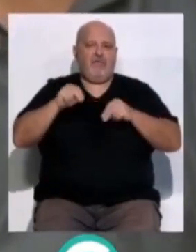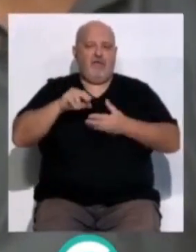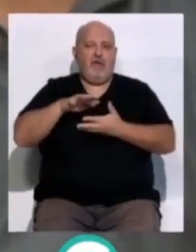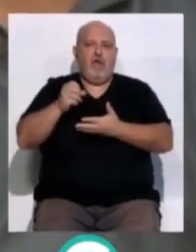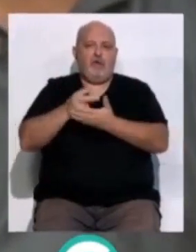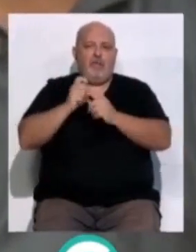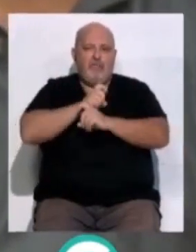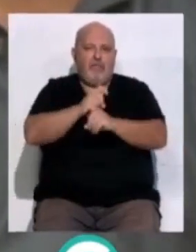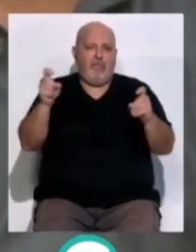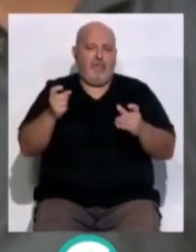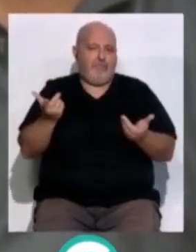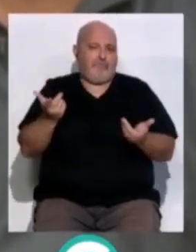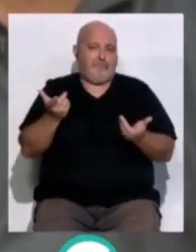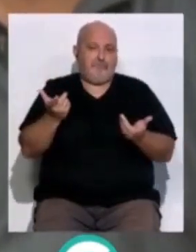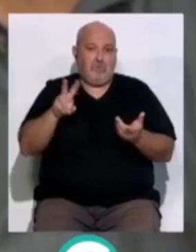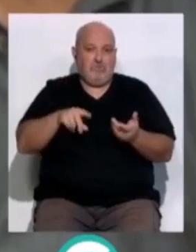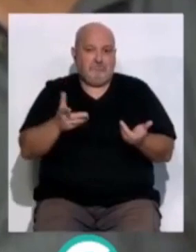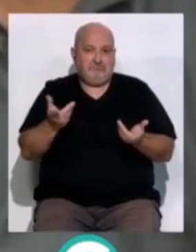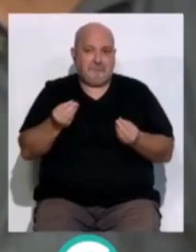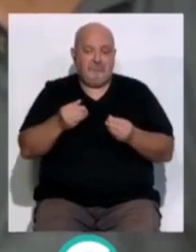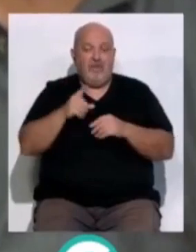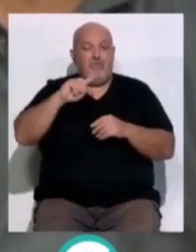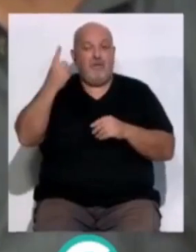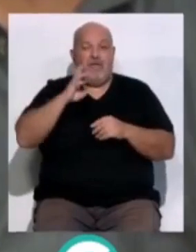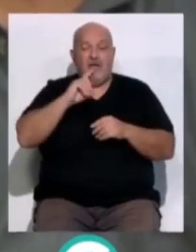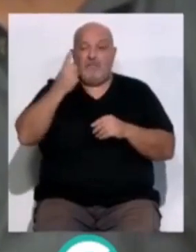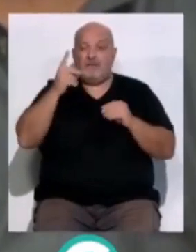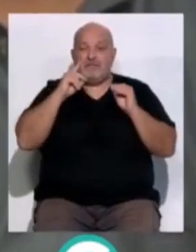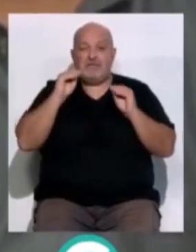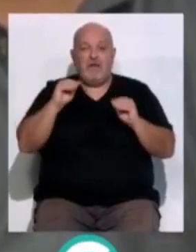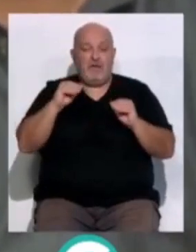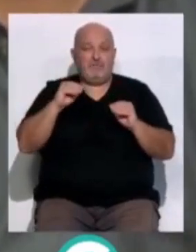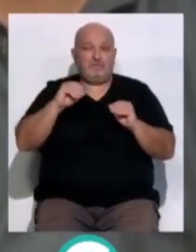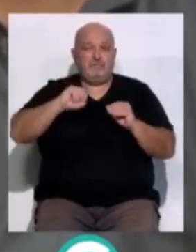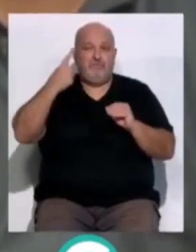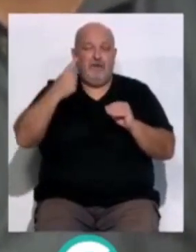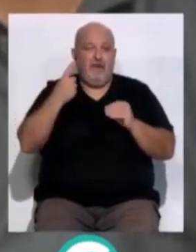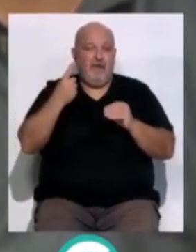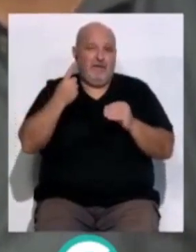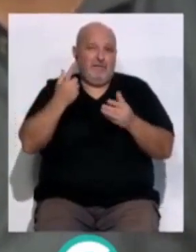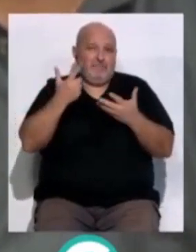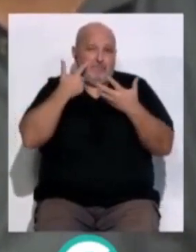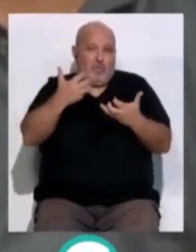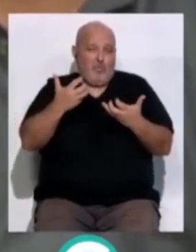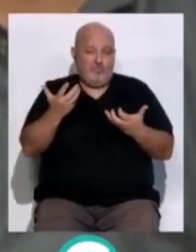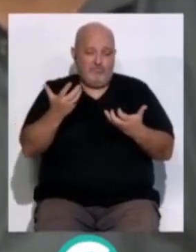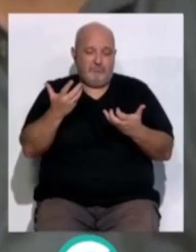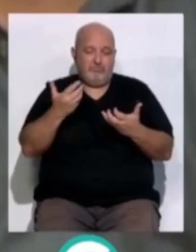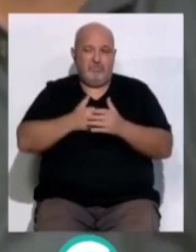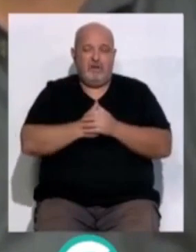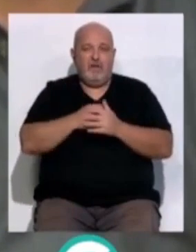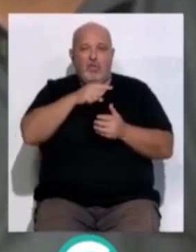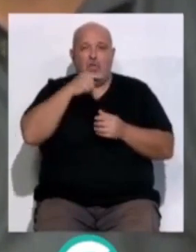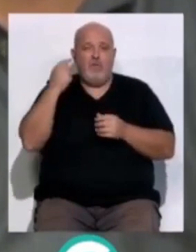gobierno. Por enumerar la renuncia, la primera, la más llamativa, la que más destacamos y la que más nos